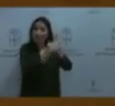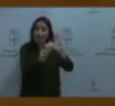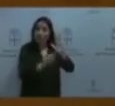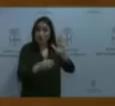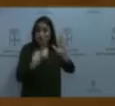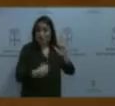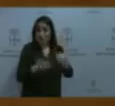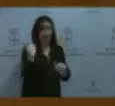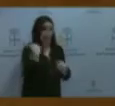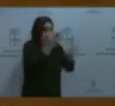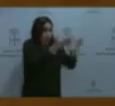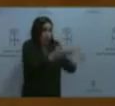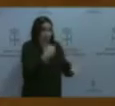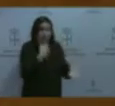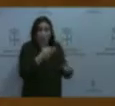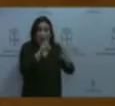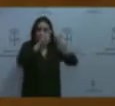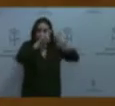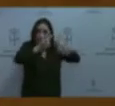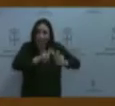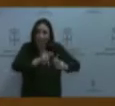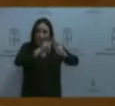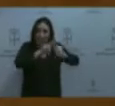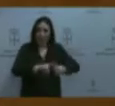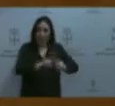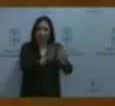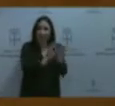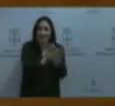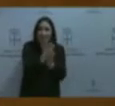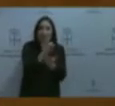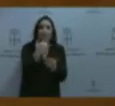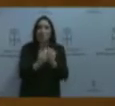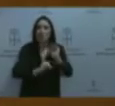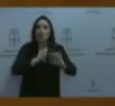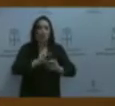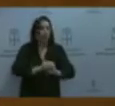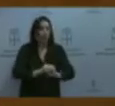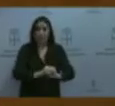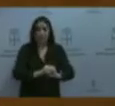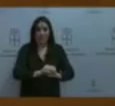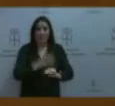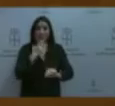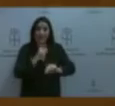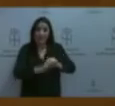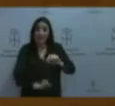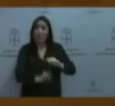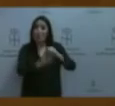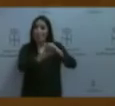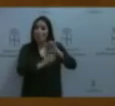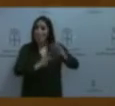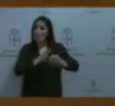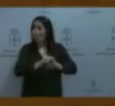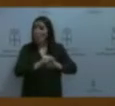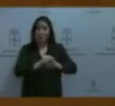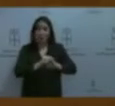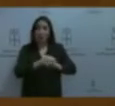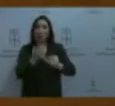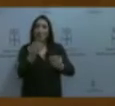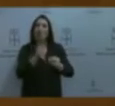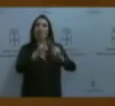ayer. Usted faló ayer de auditar los servicios que no cumplieran los tiempos máximos establecidos. ¿Estaría dispuesto